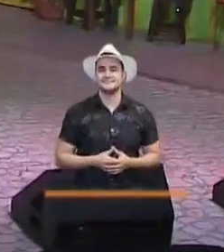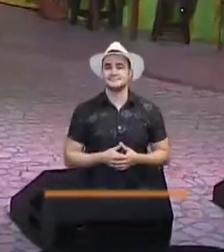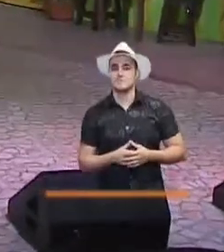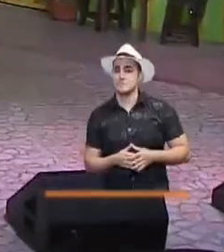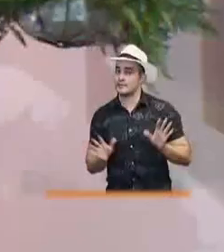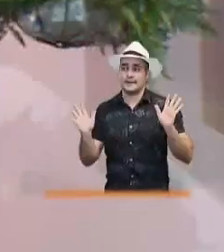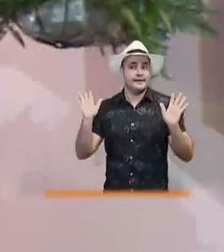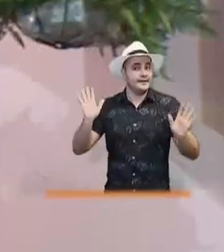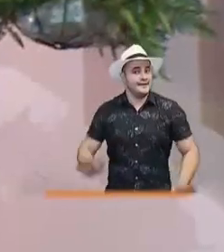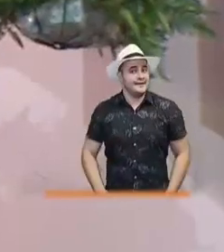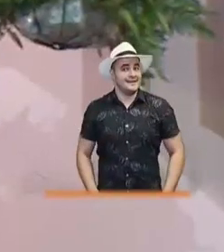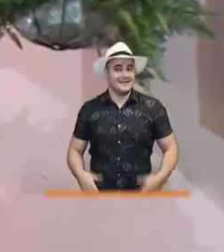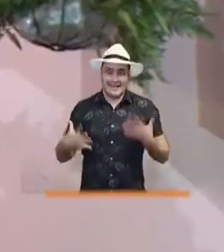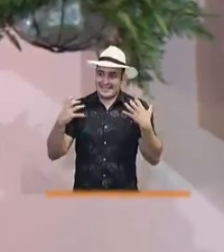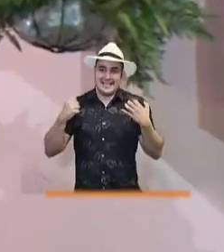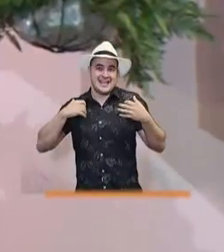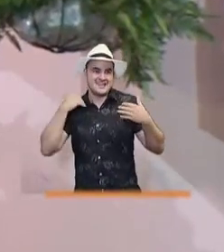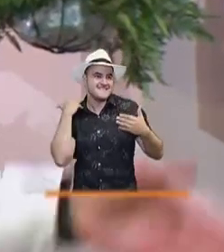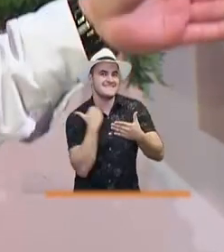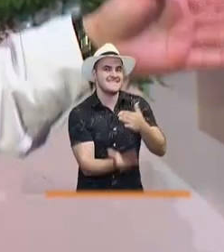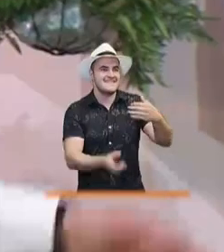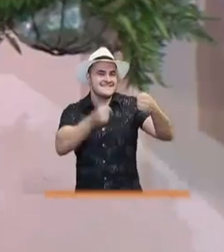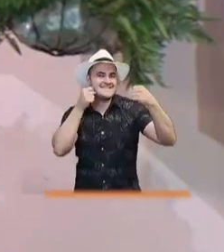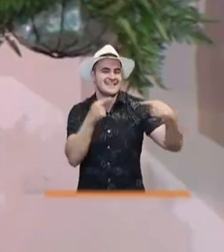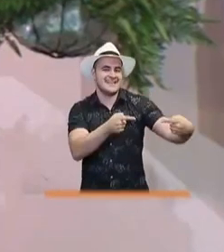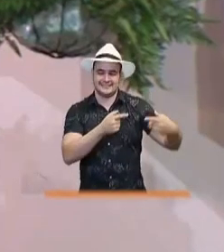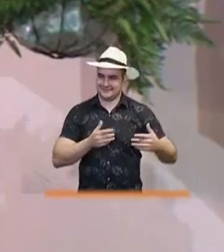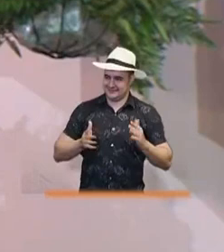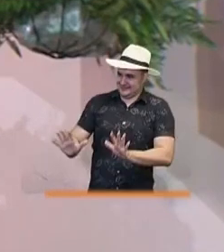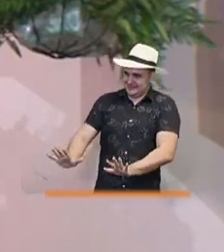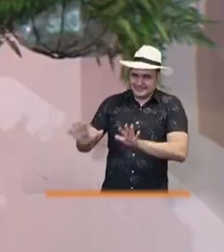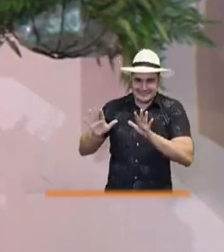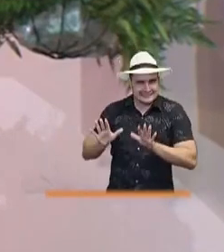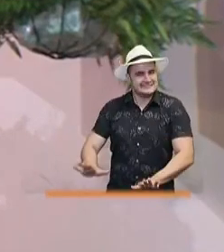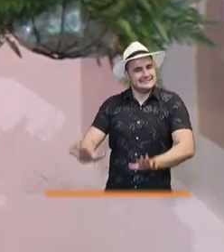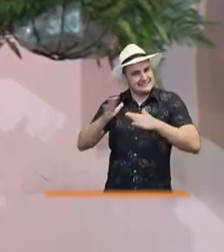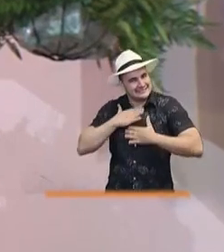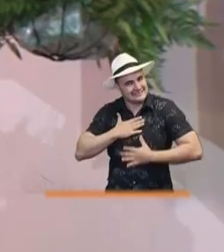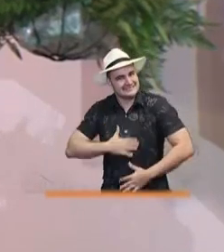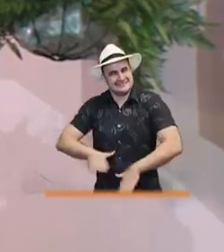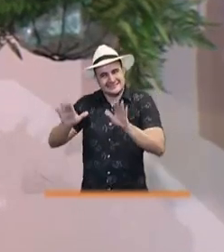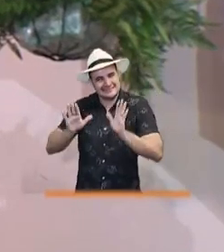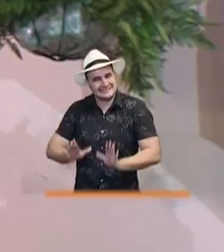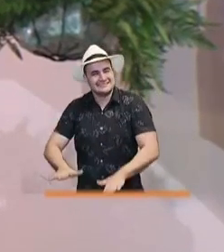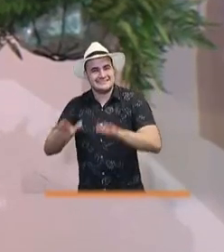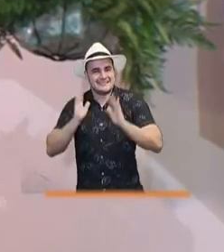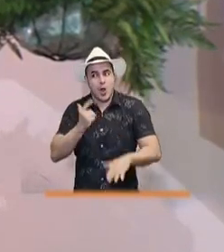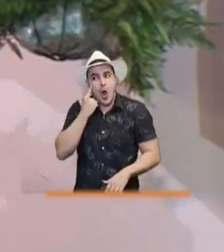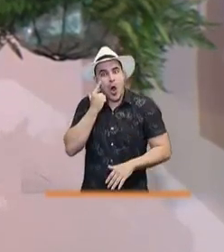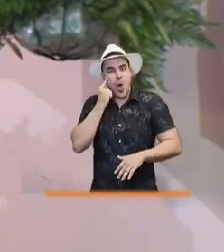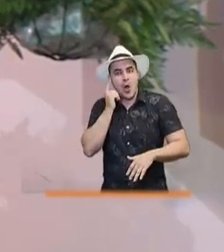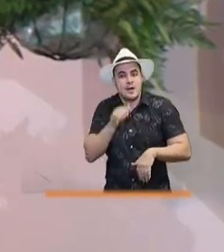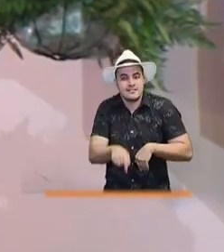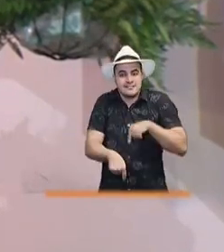Este ya quiere pelear, mejor camine tranquilo. No se acerque mucho